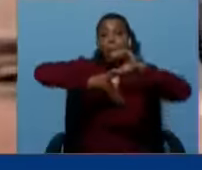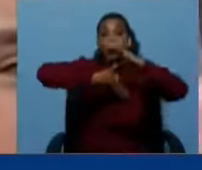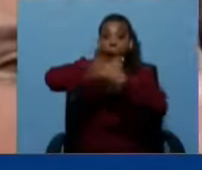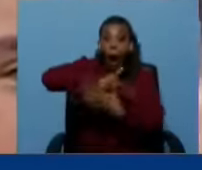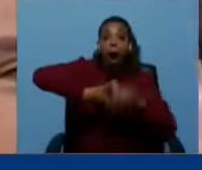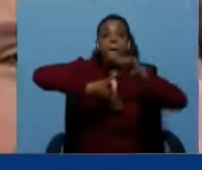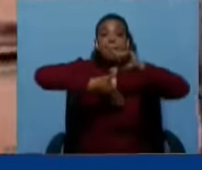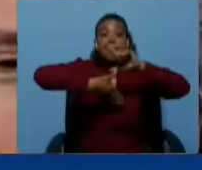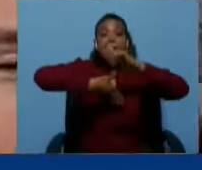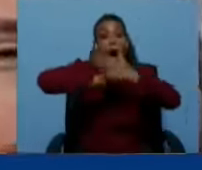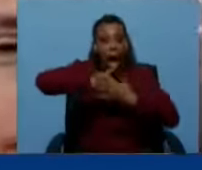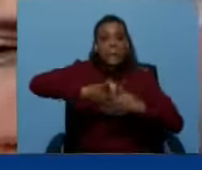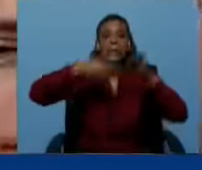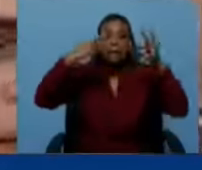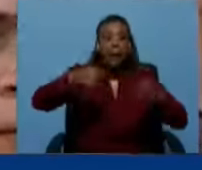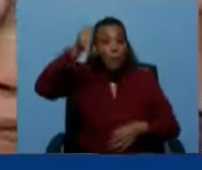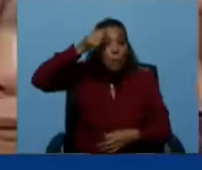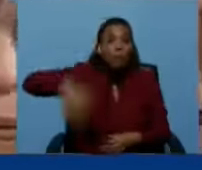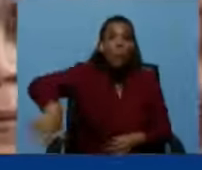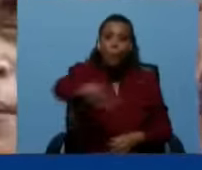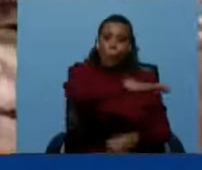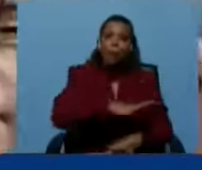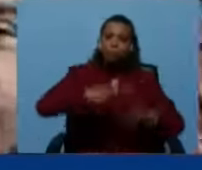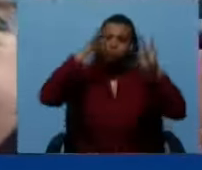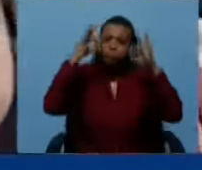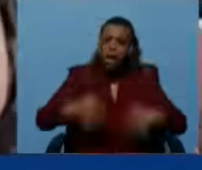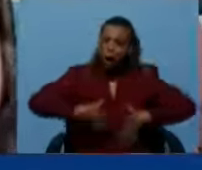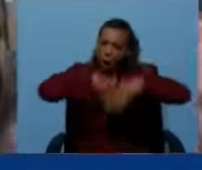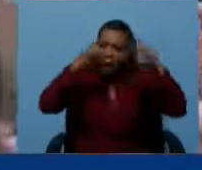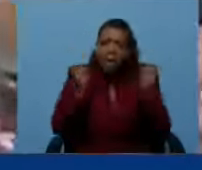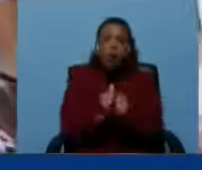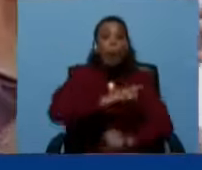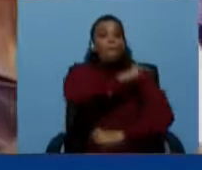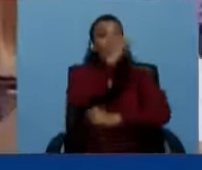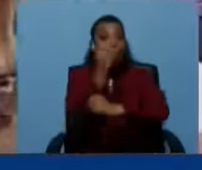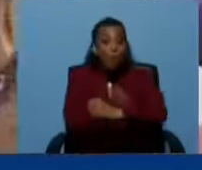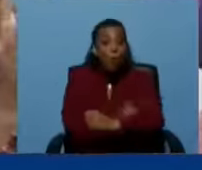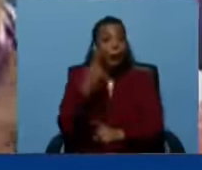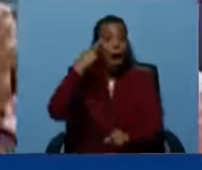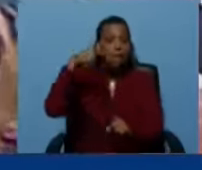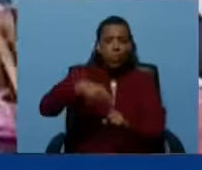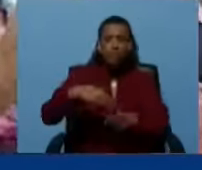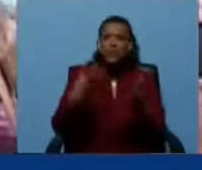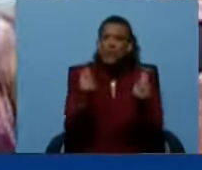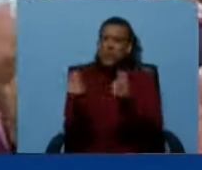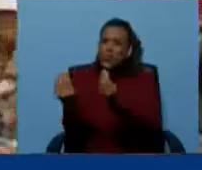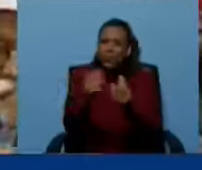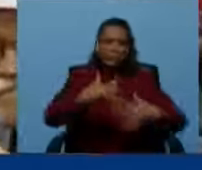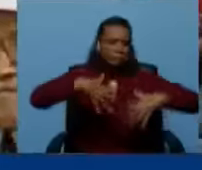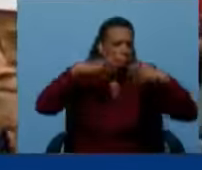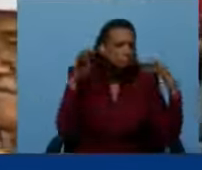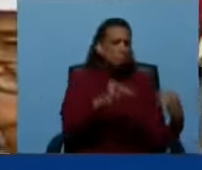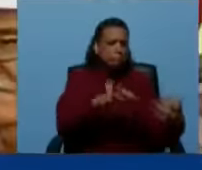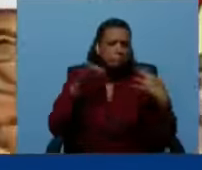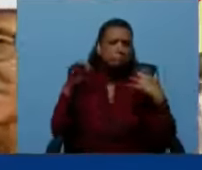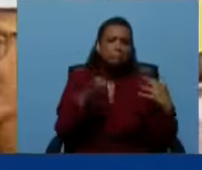de América! ¡Este pueblo noble y aguerrido que ha dado mil batallas!